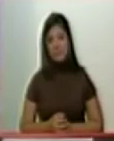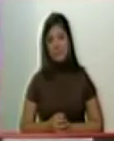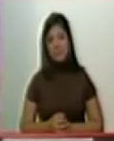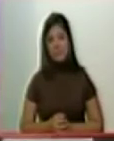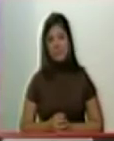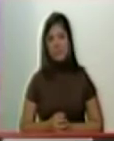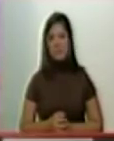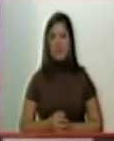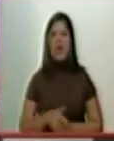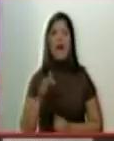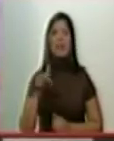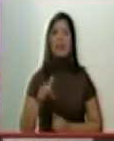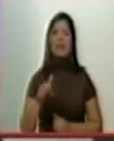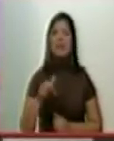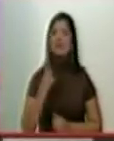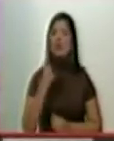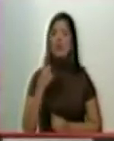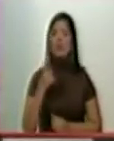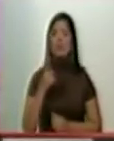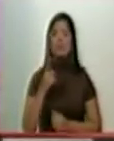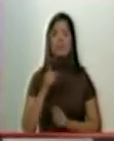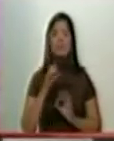mero acto administrativo.